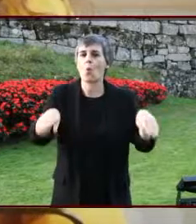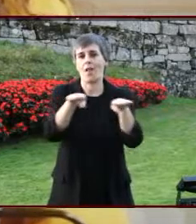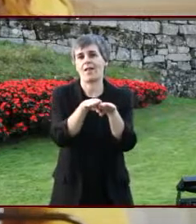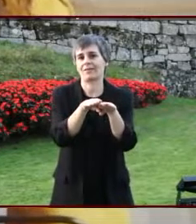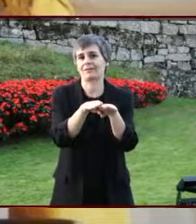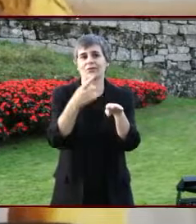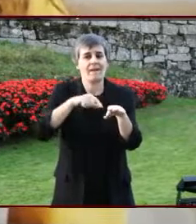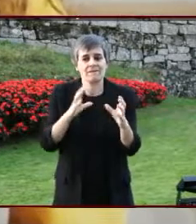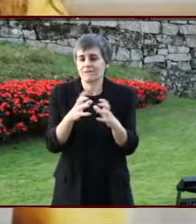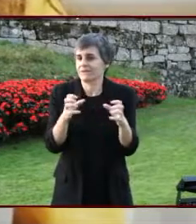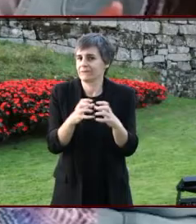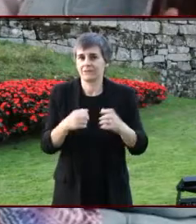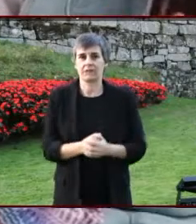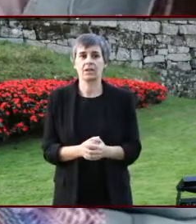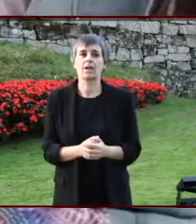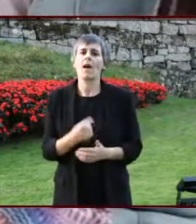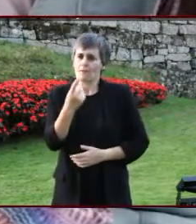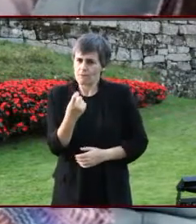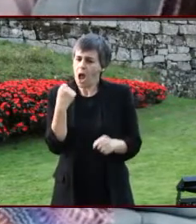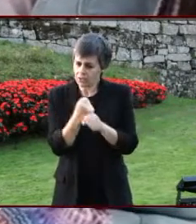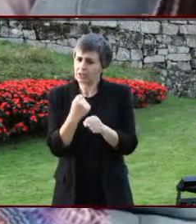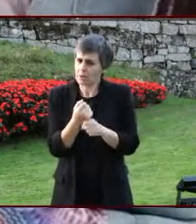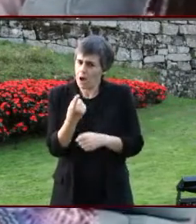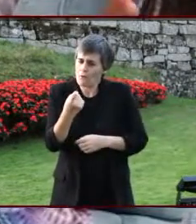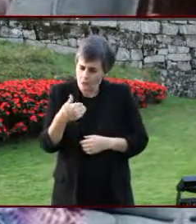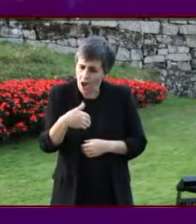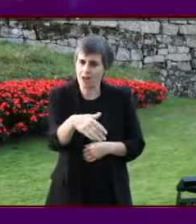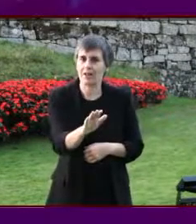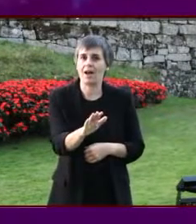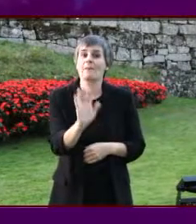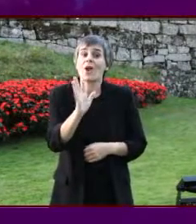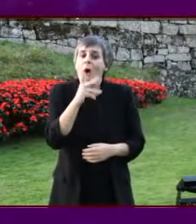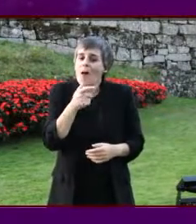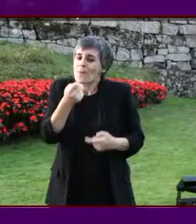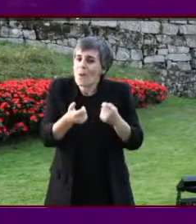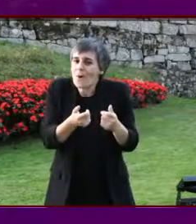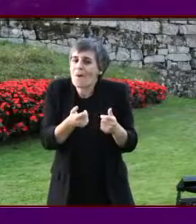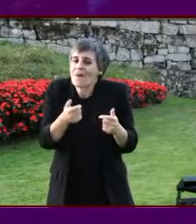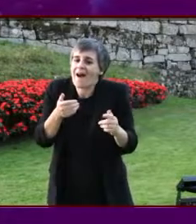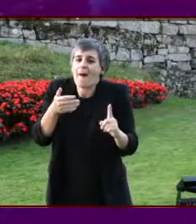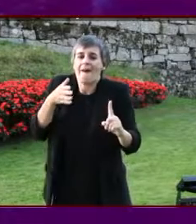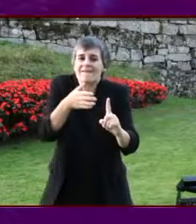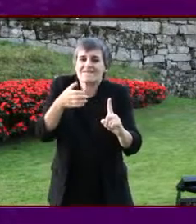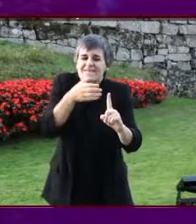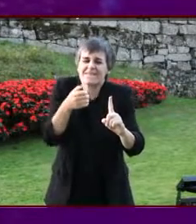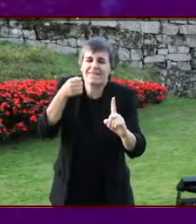Aínda queda moito por facer, pero agora estamos un pouco máis cerquiña de logralo.